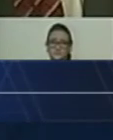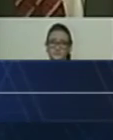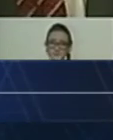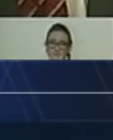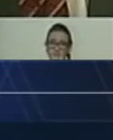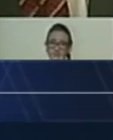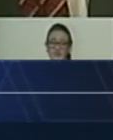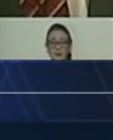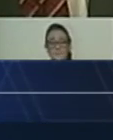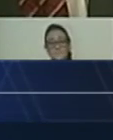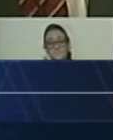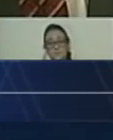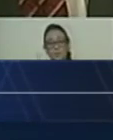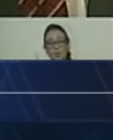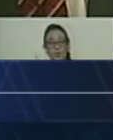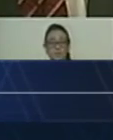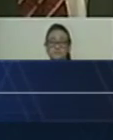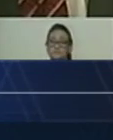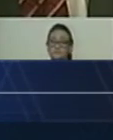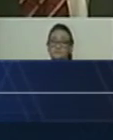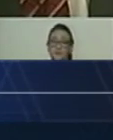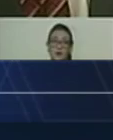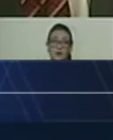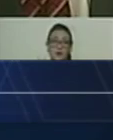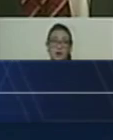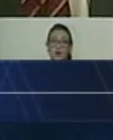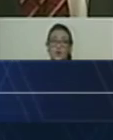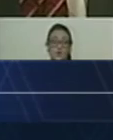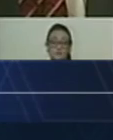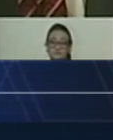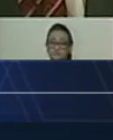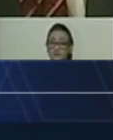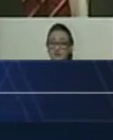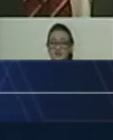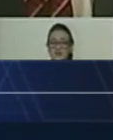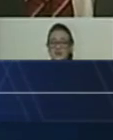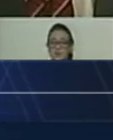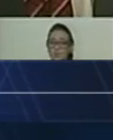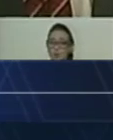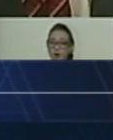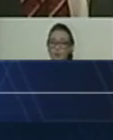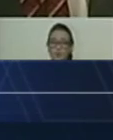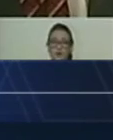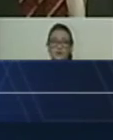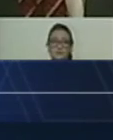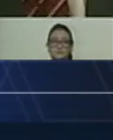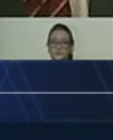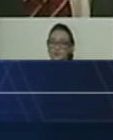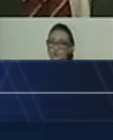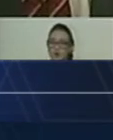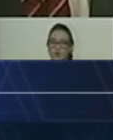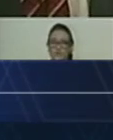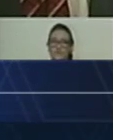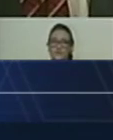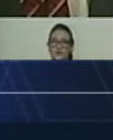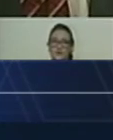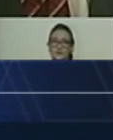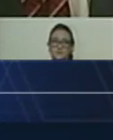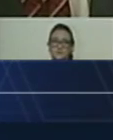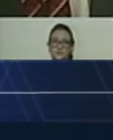Mesa de la Unidad Democrática mantiene su posición aclarando que no ha suscrito ningún acuerdo y que mantiene su desconfianza ante las